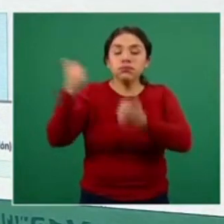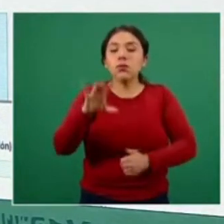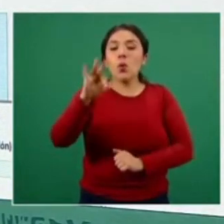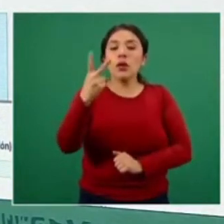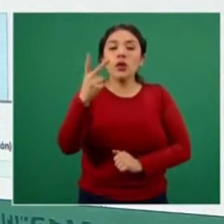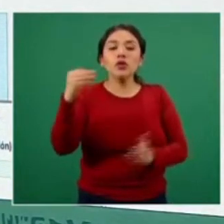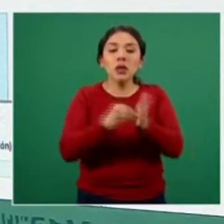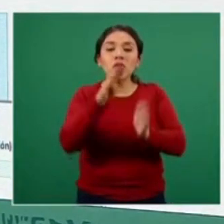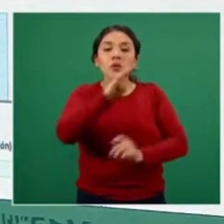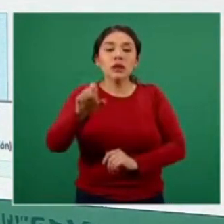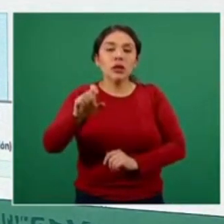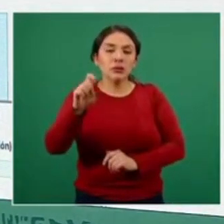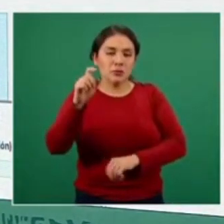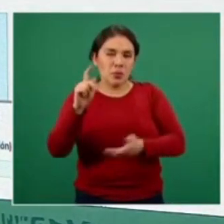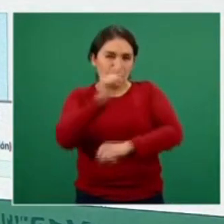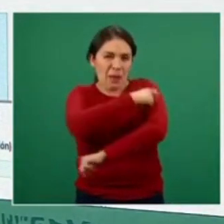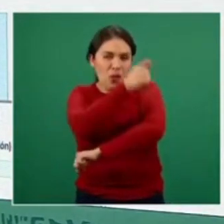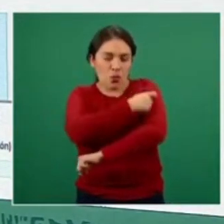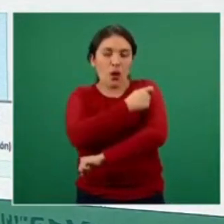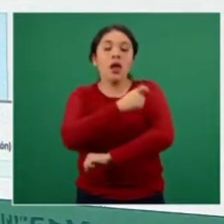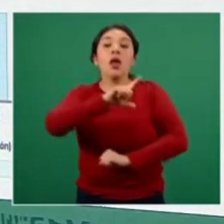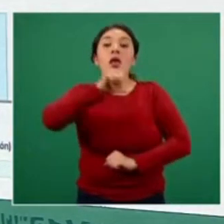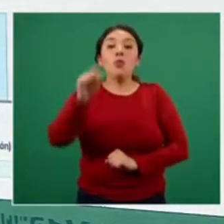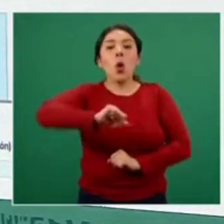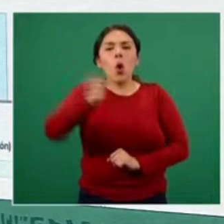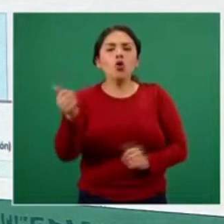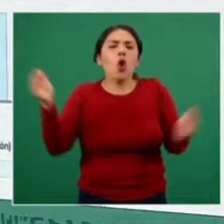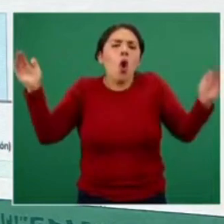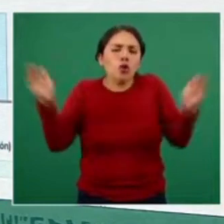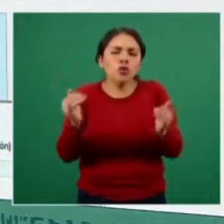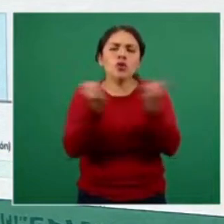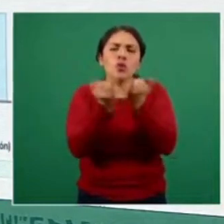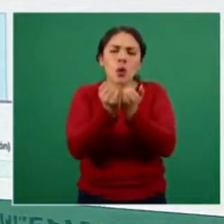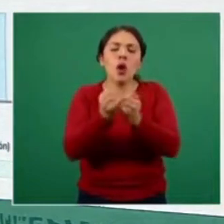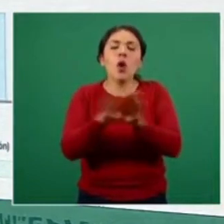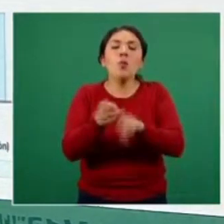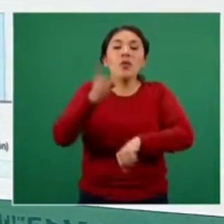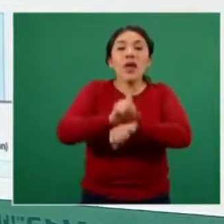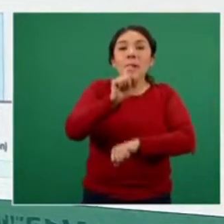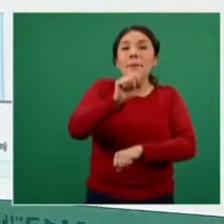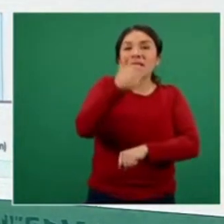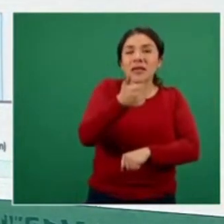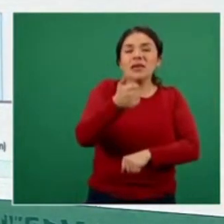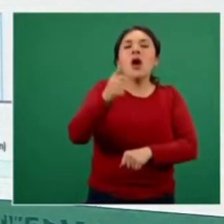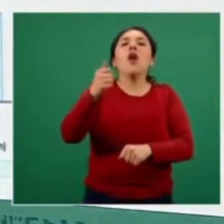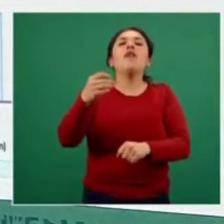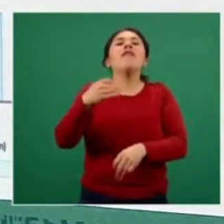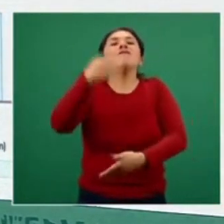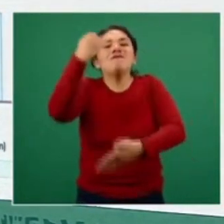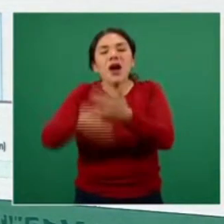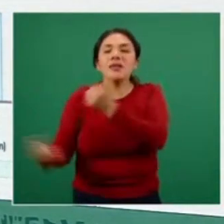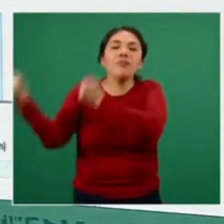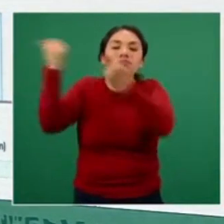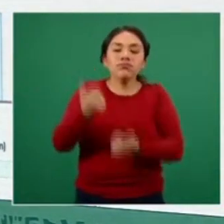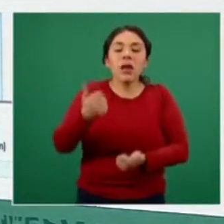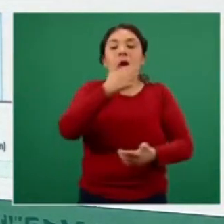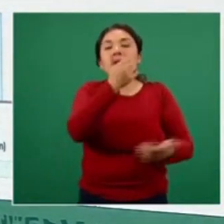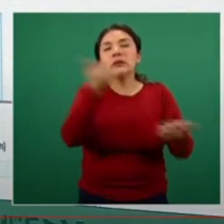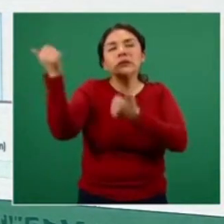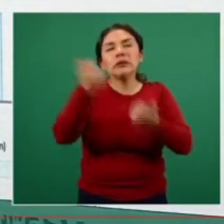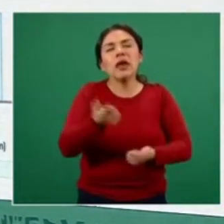al 100%. Un embarque más pequeño, complementario del embarque del 26, que llegó el 30 de diciembre,